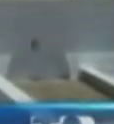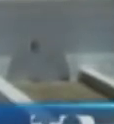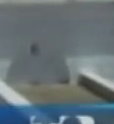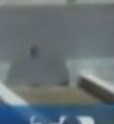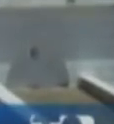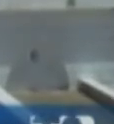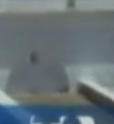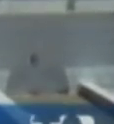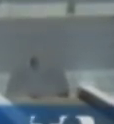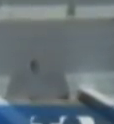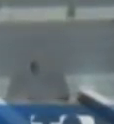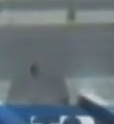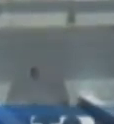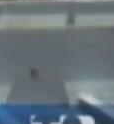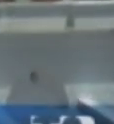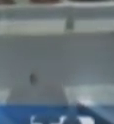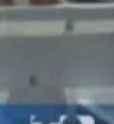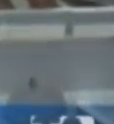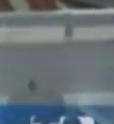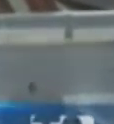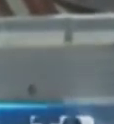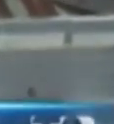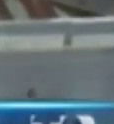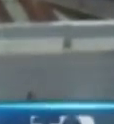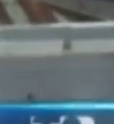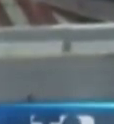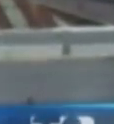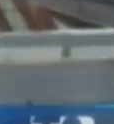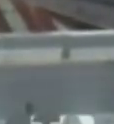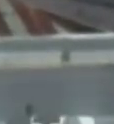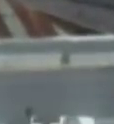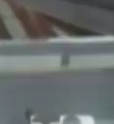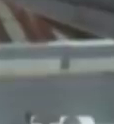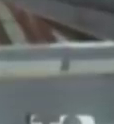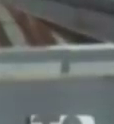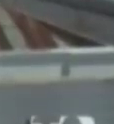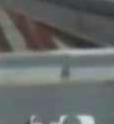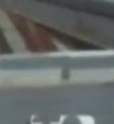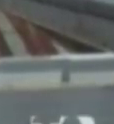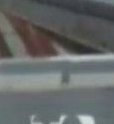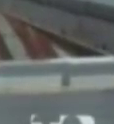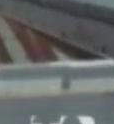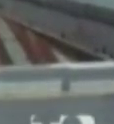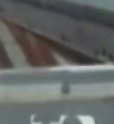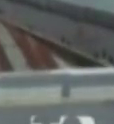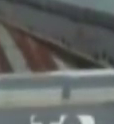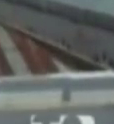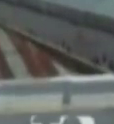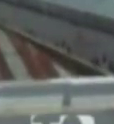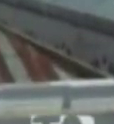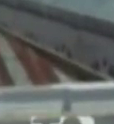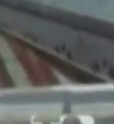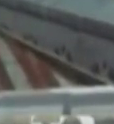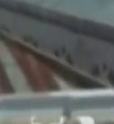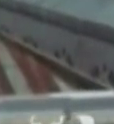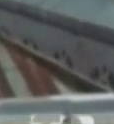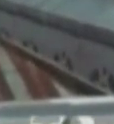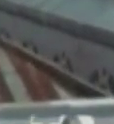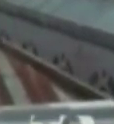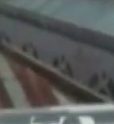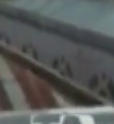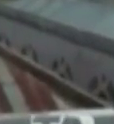la presentación de distintos programas culturales. Con estas imágenes les damos la bienvenida a la segunda emisión del noticiero de la comunidad.